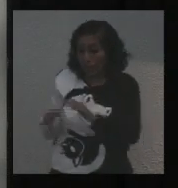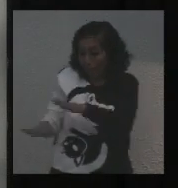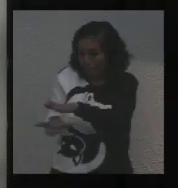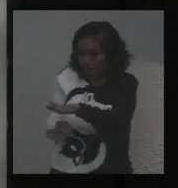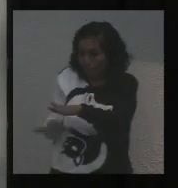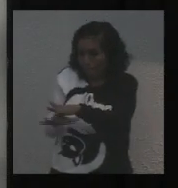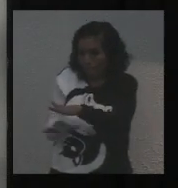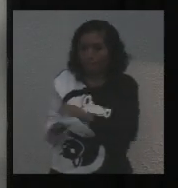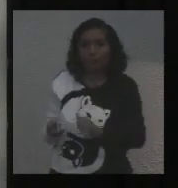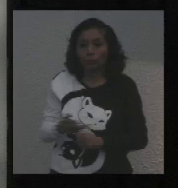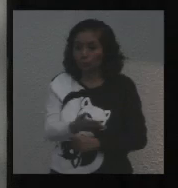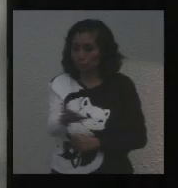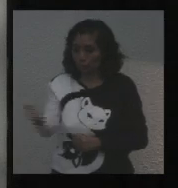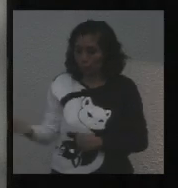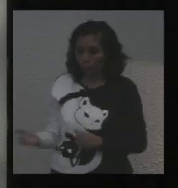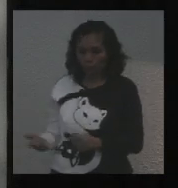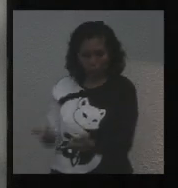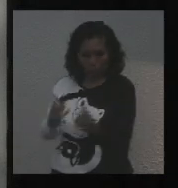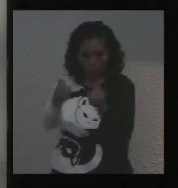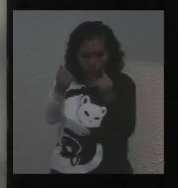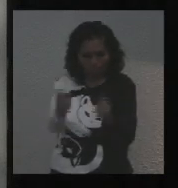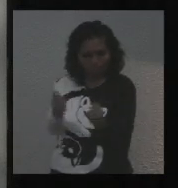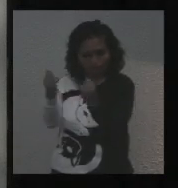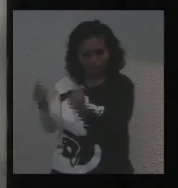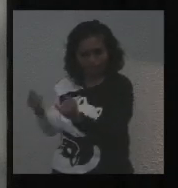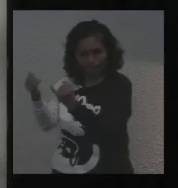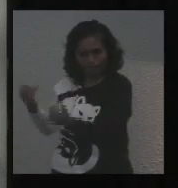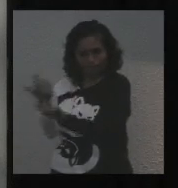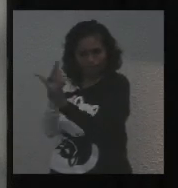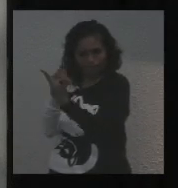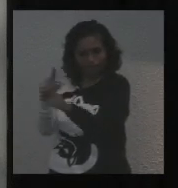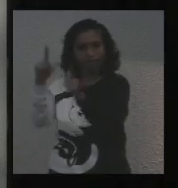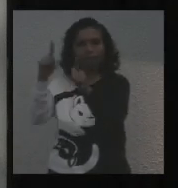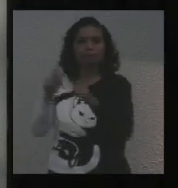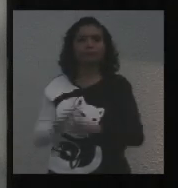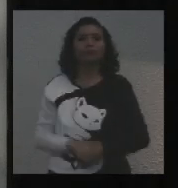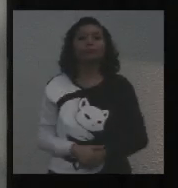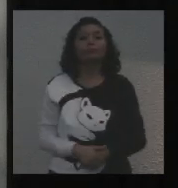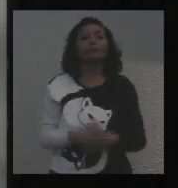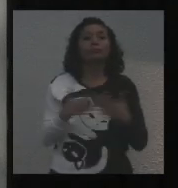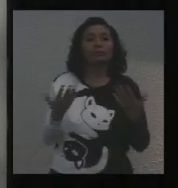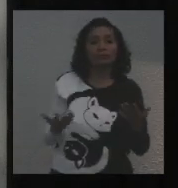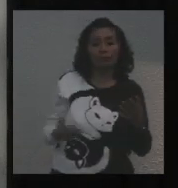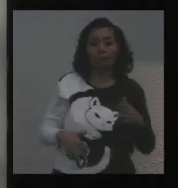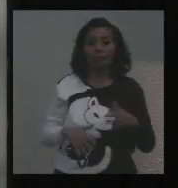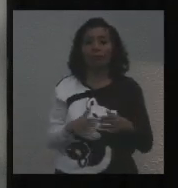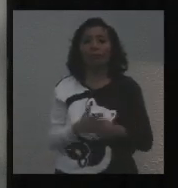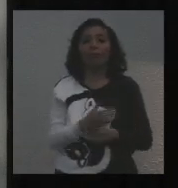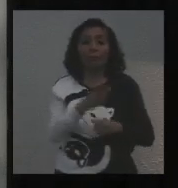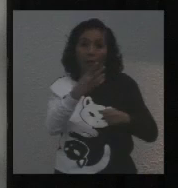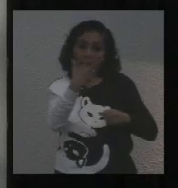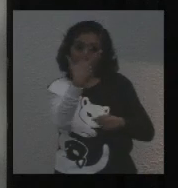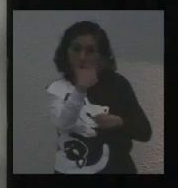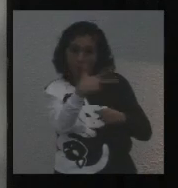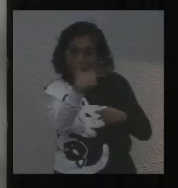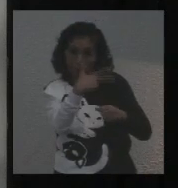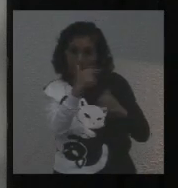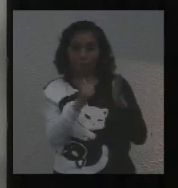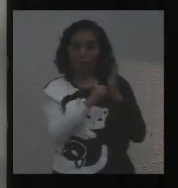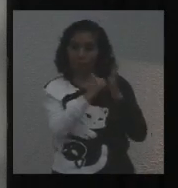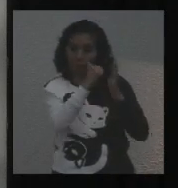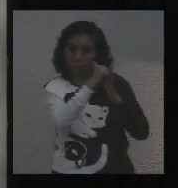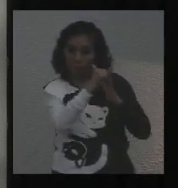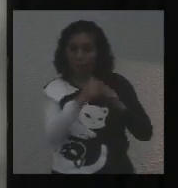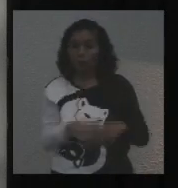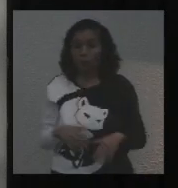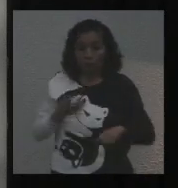en el ejercicio de su soberanía consagra esta Constitución. Artículo 13. El Estado